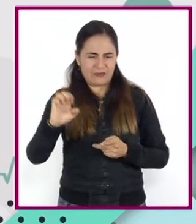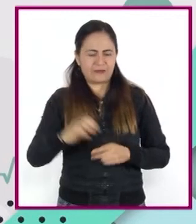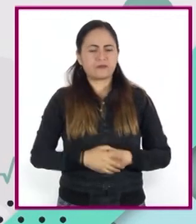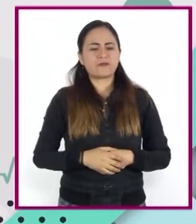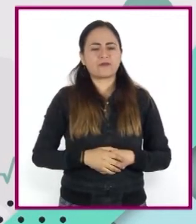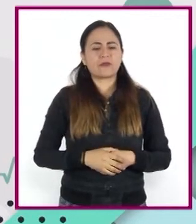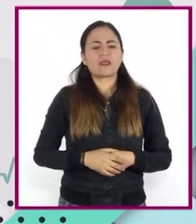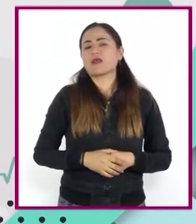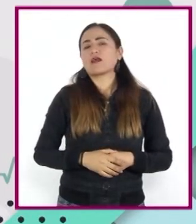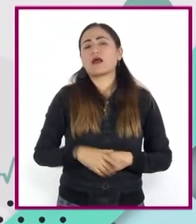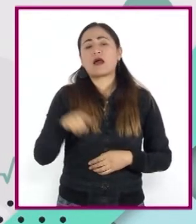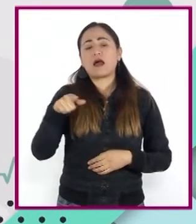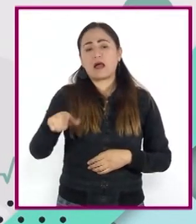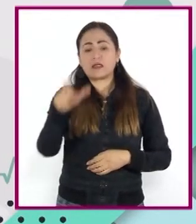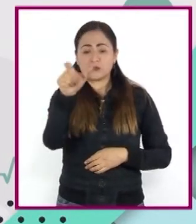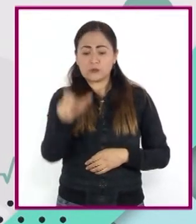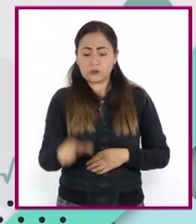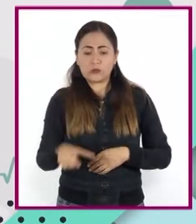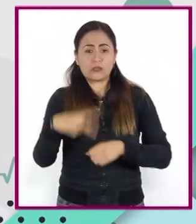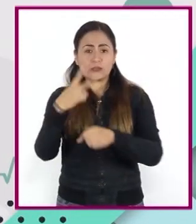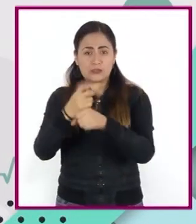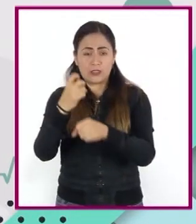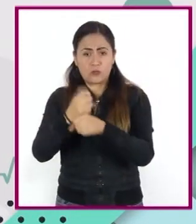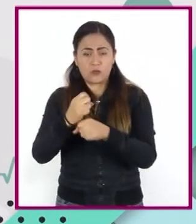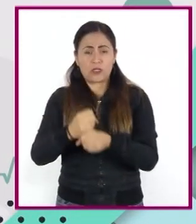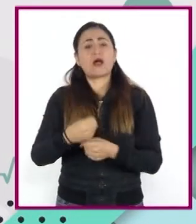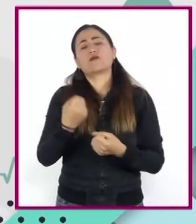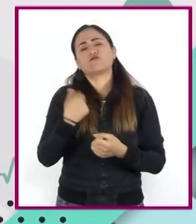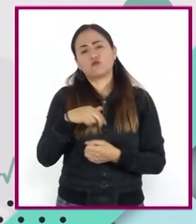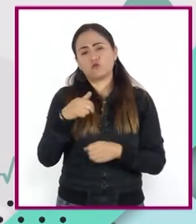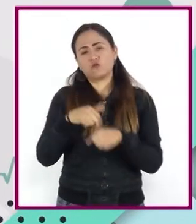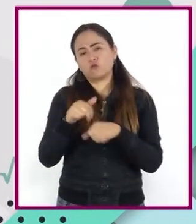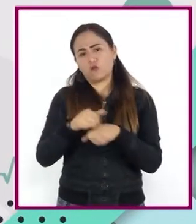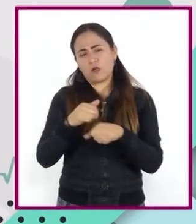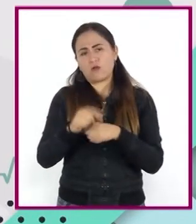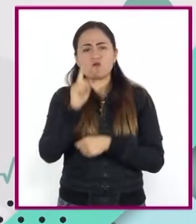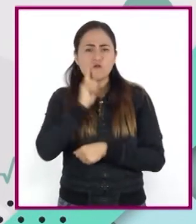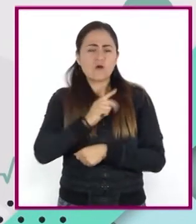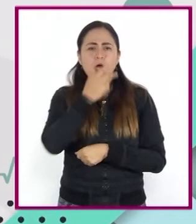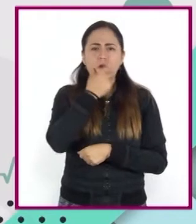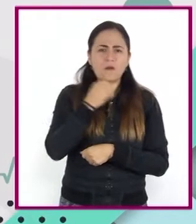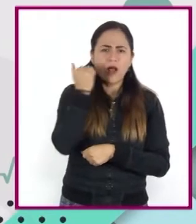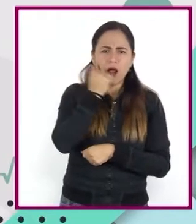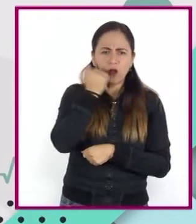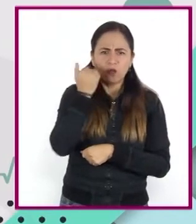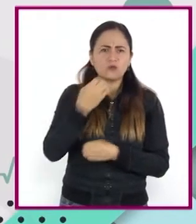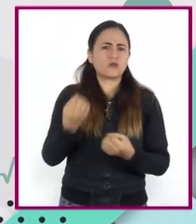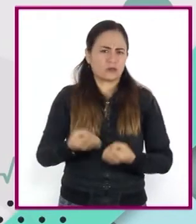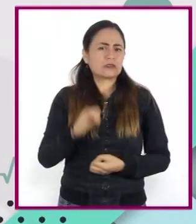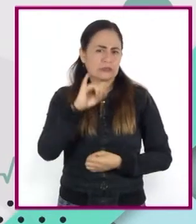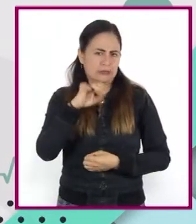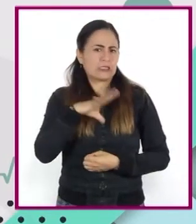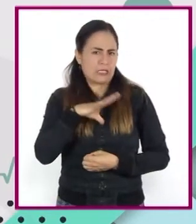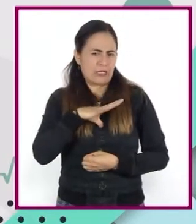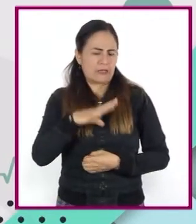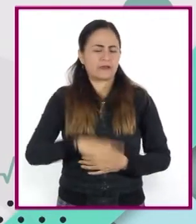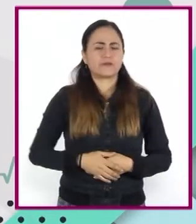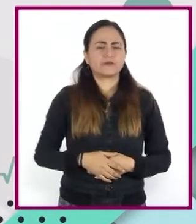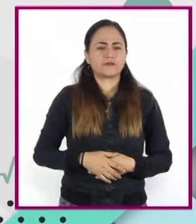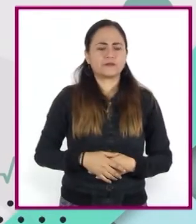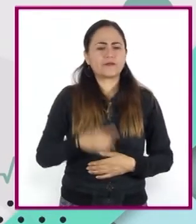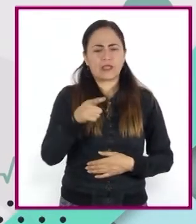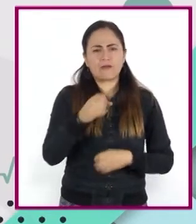alumnas y alumnos que mencionaron cada recurso, que corresponde a la frecuencia absoluta de cada